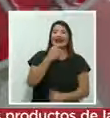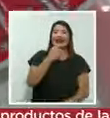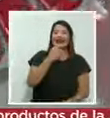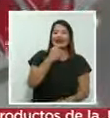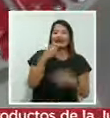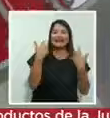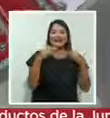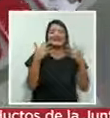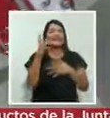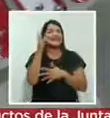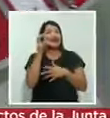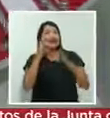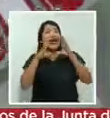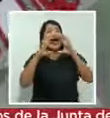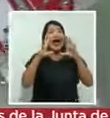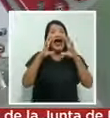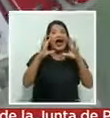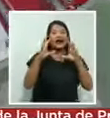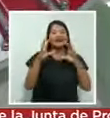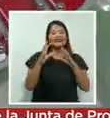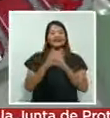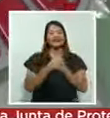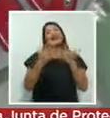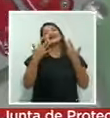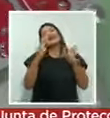Ay, ay, ay, oiga los gritos,